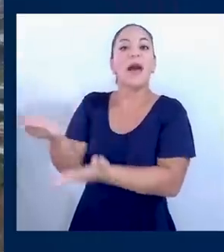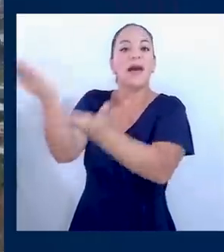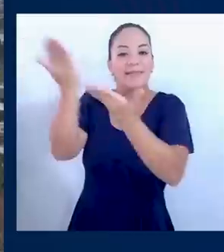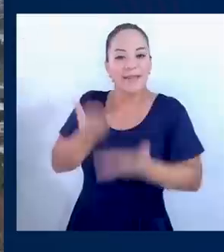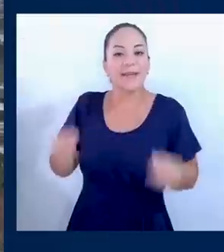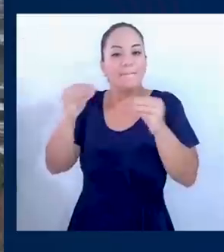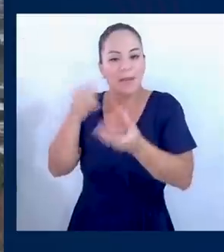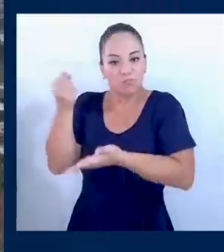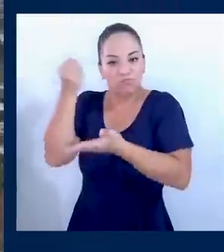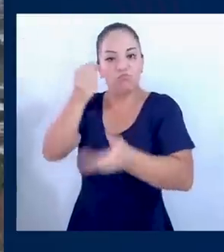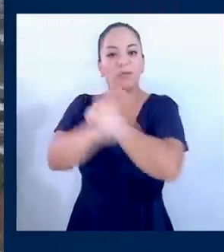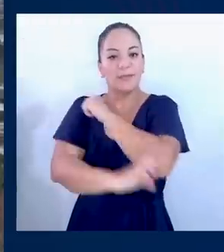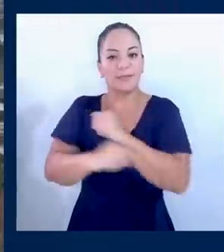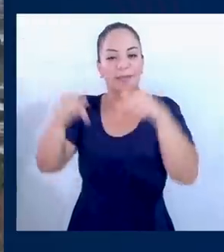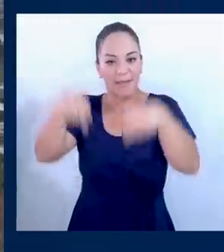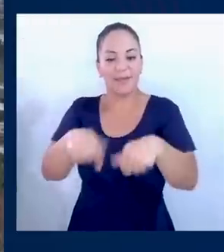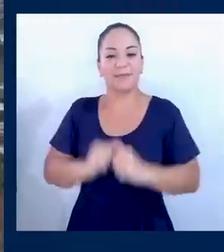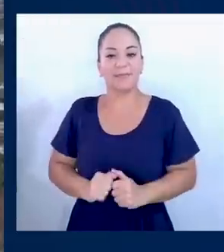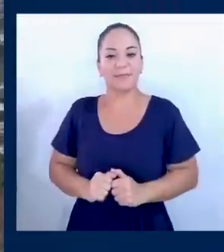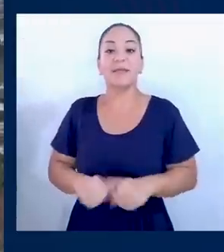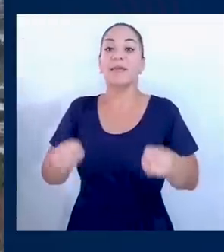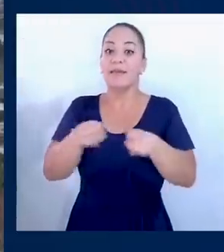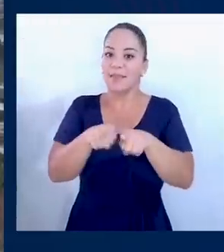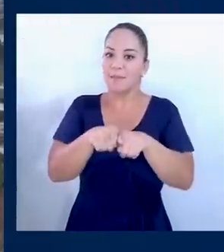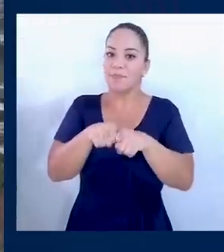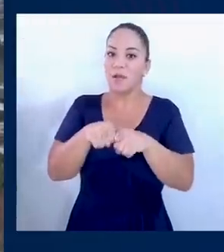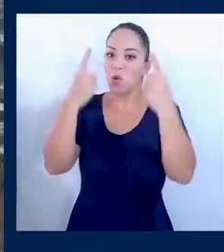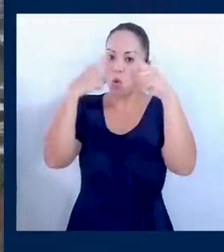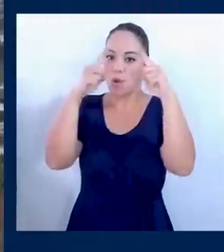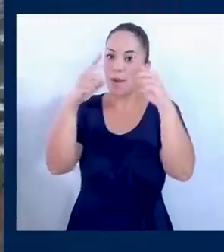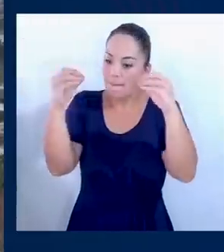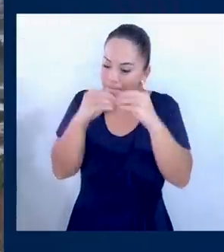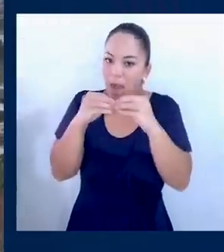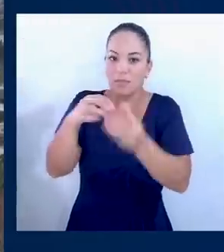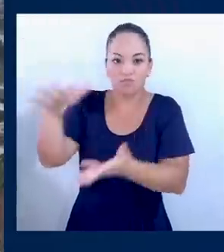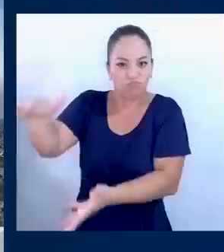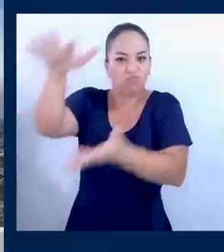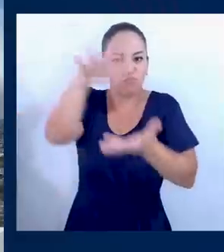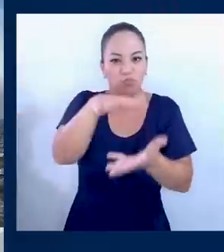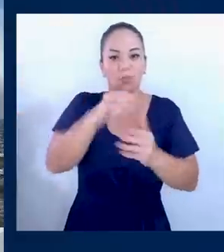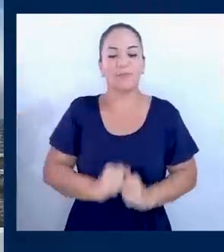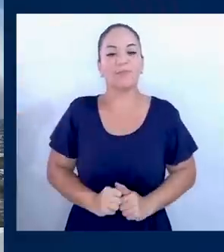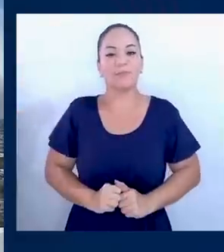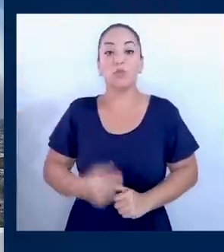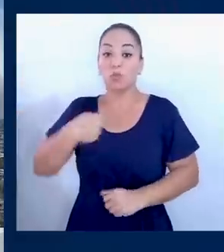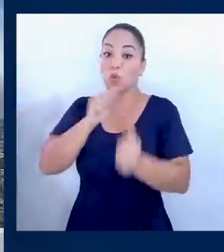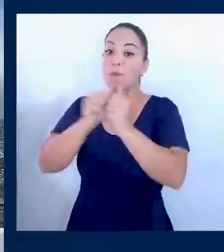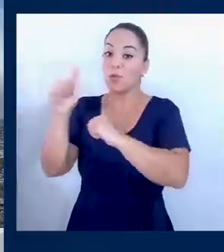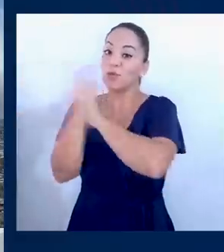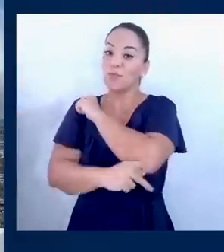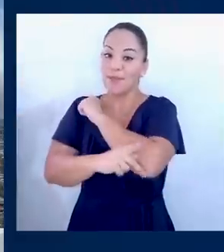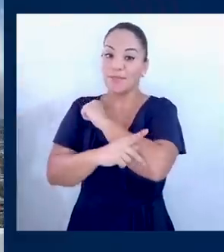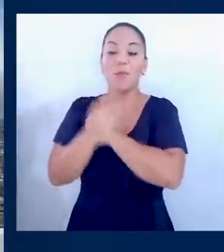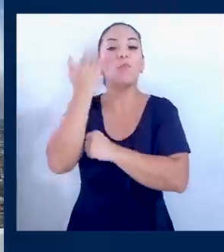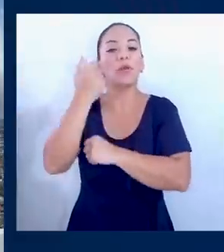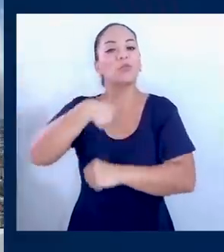tocaba antes, sino una tajada más grande. Y ahí vamos a estar compitiendo, porque se los debemos a